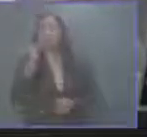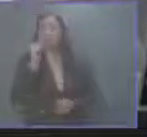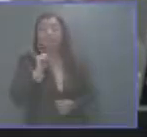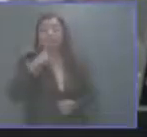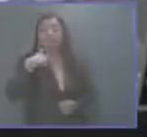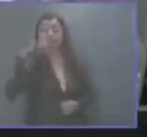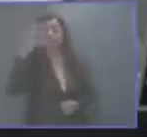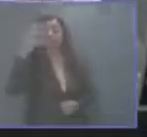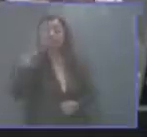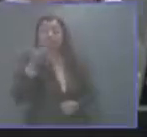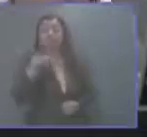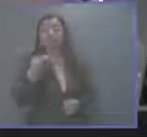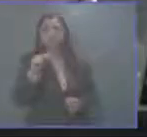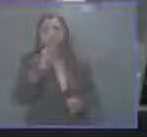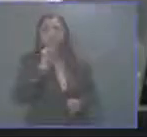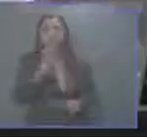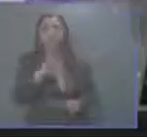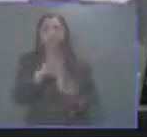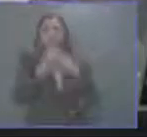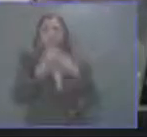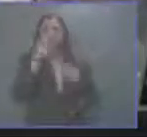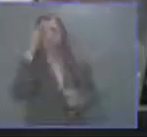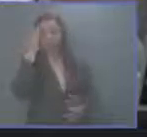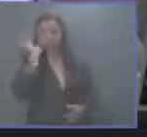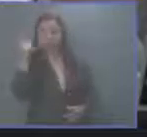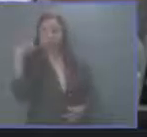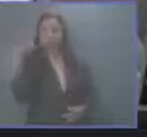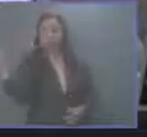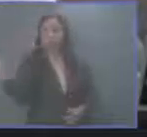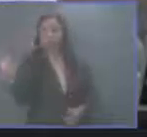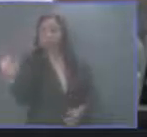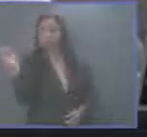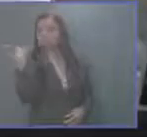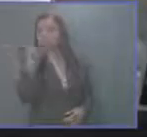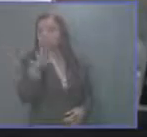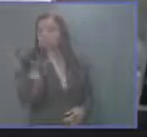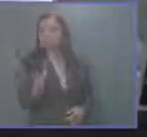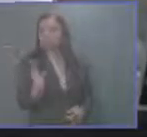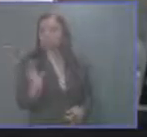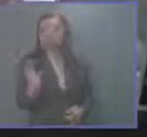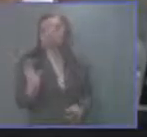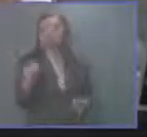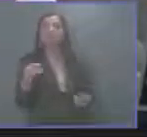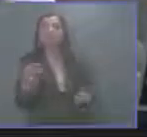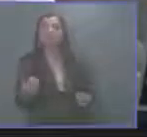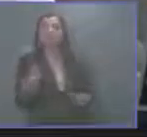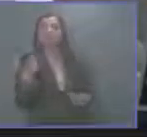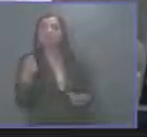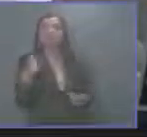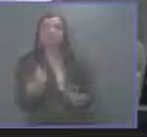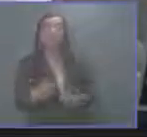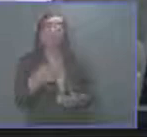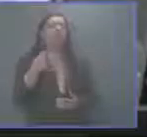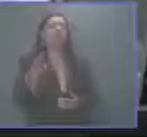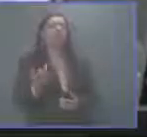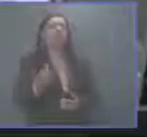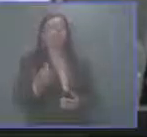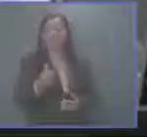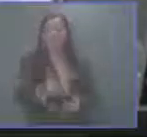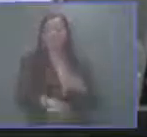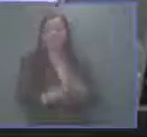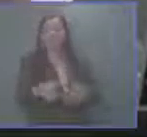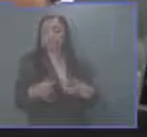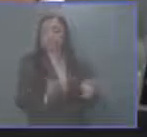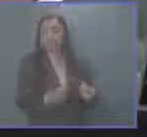que aquí no hemos tocado y perdone si ya lo tocaron y algo que es lo que subyace a todo esto